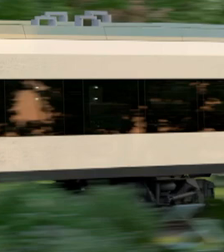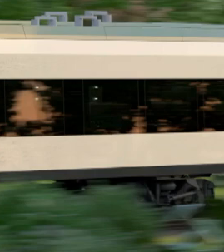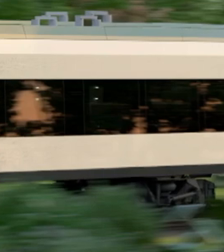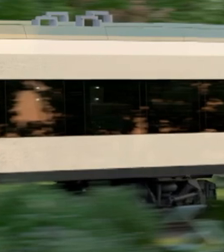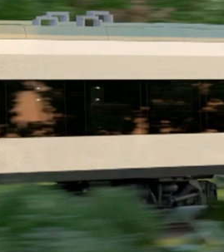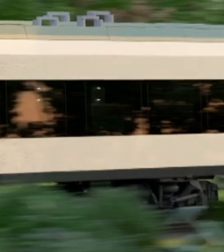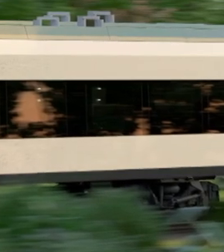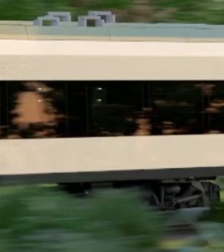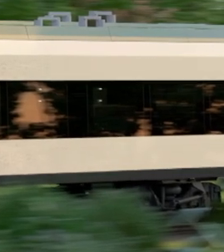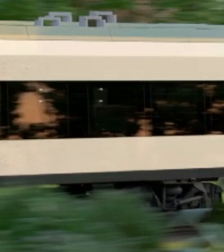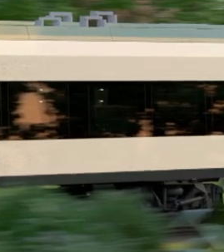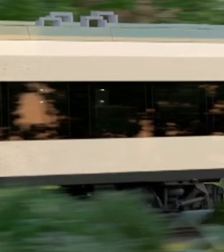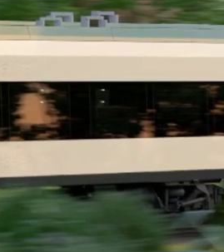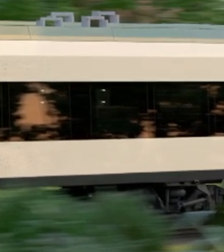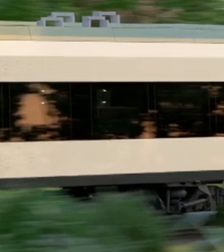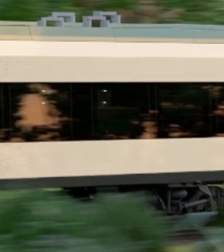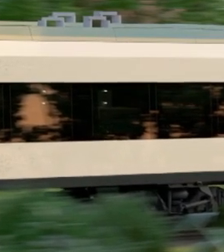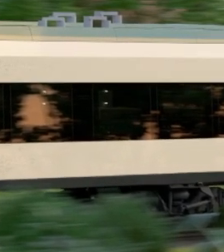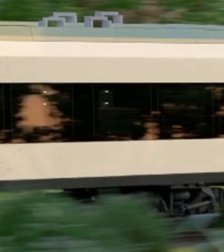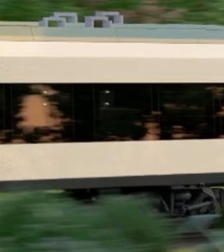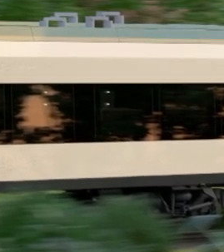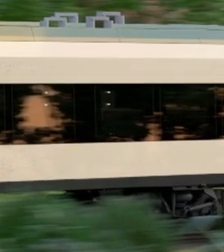que vamos a presentar la siguiente semana.